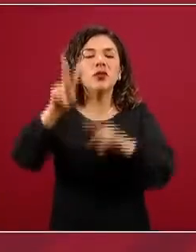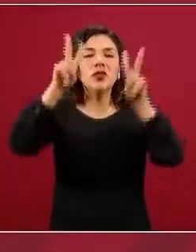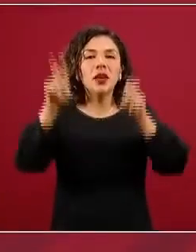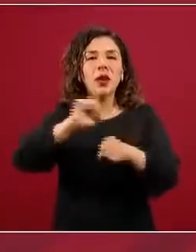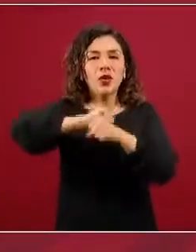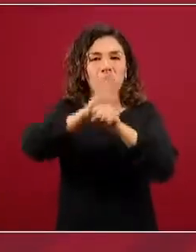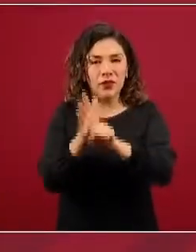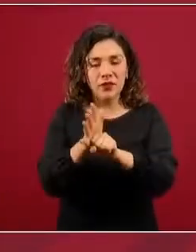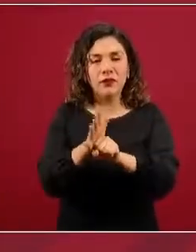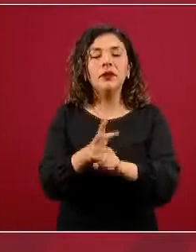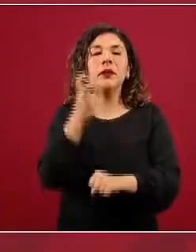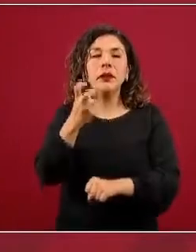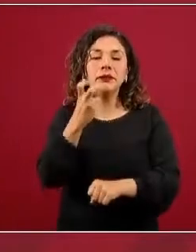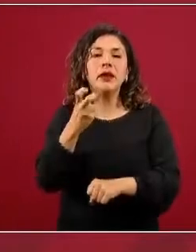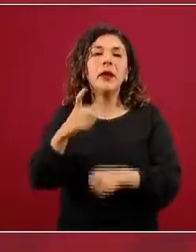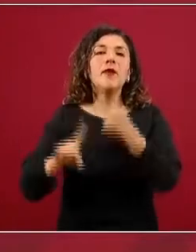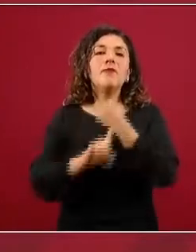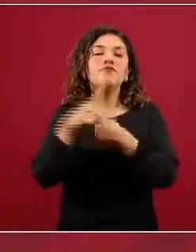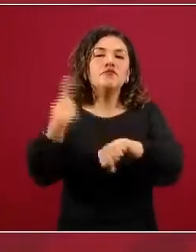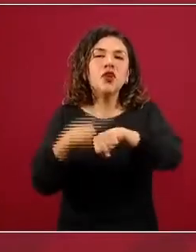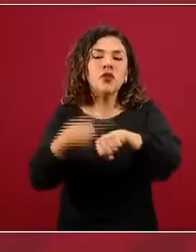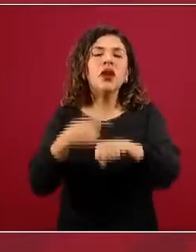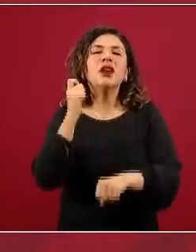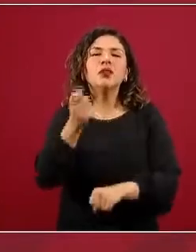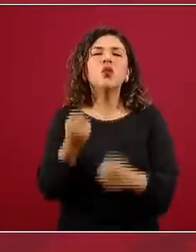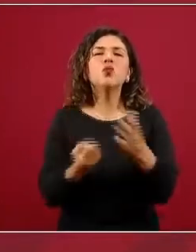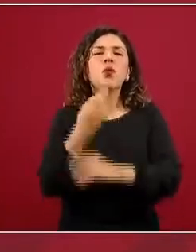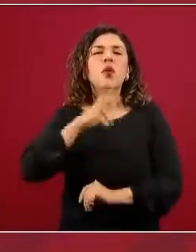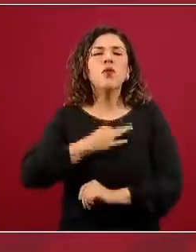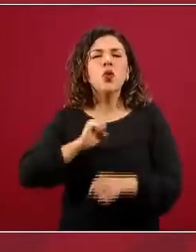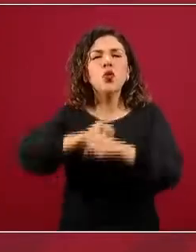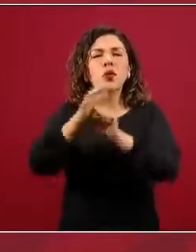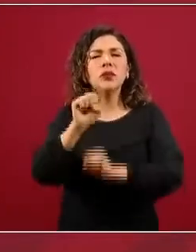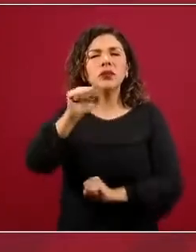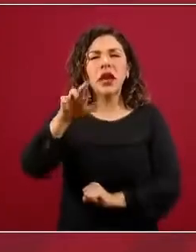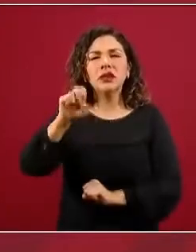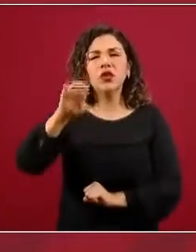COVID-19, la pandemia causada por el nuevo coronavirus SARS-CoV-2.